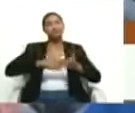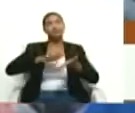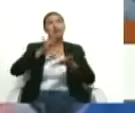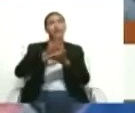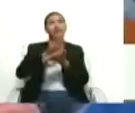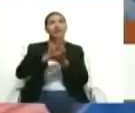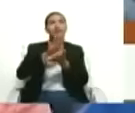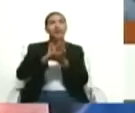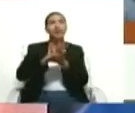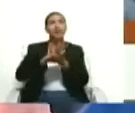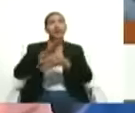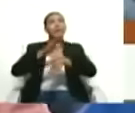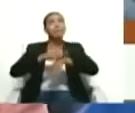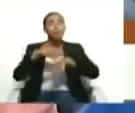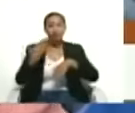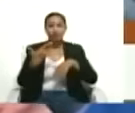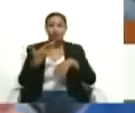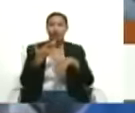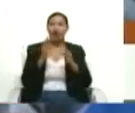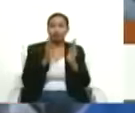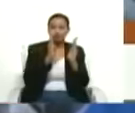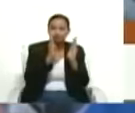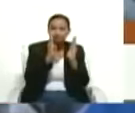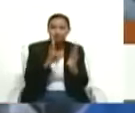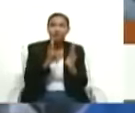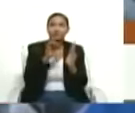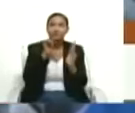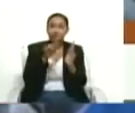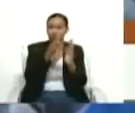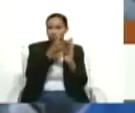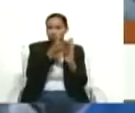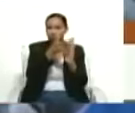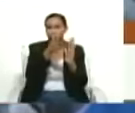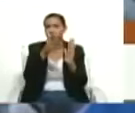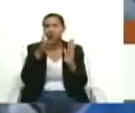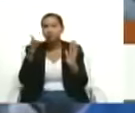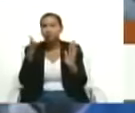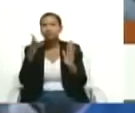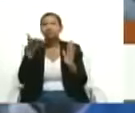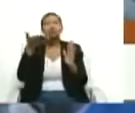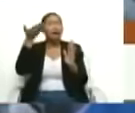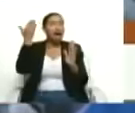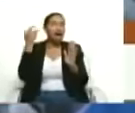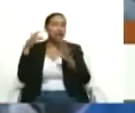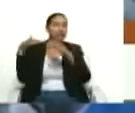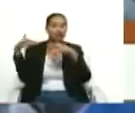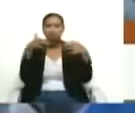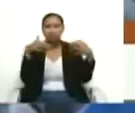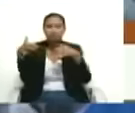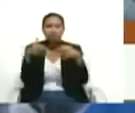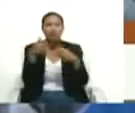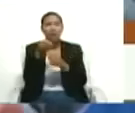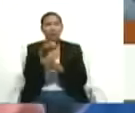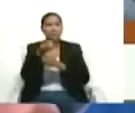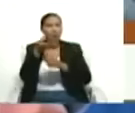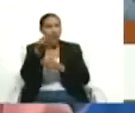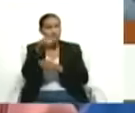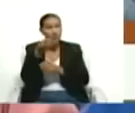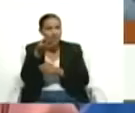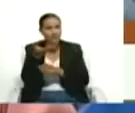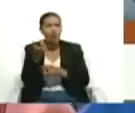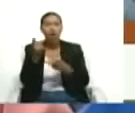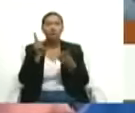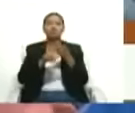que en cada momento, en cada etapa de agresión imperialista, de guarimbas, de mercenarios, de intento de